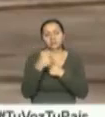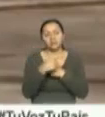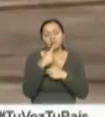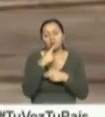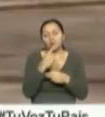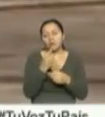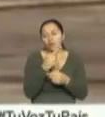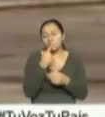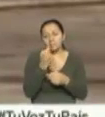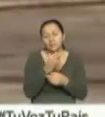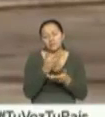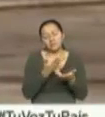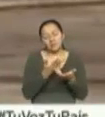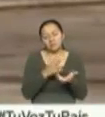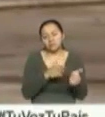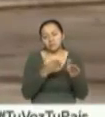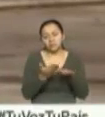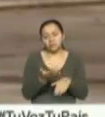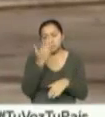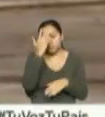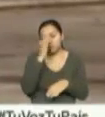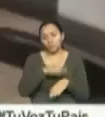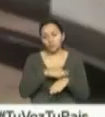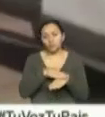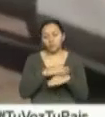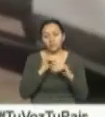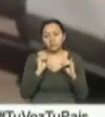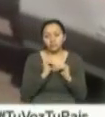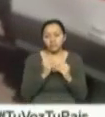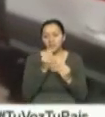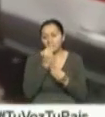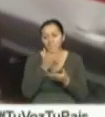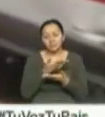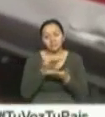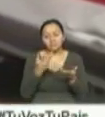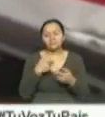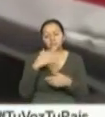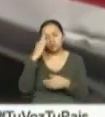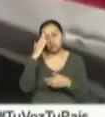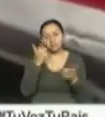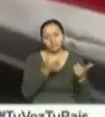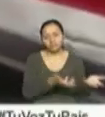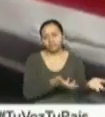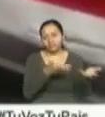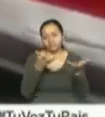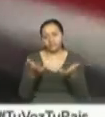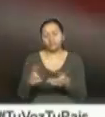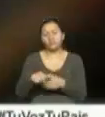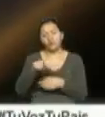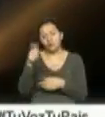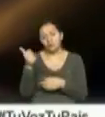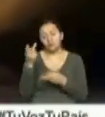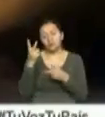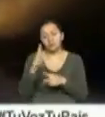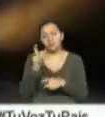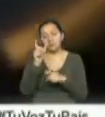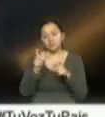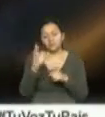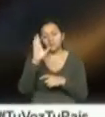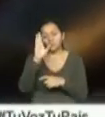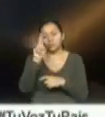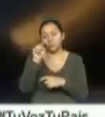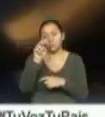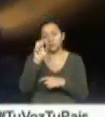somalí que no sobrevivió a la travesía. Otros 12 inmigrantes, todos ellos de nacionalidad tunecina, fueron localizados